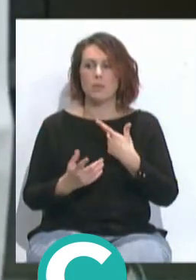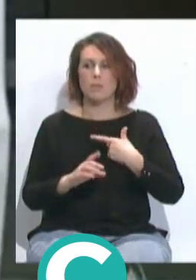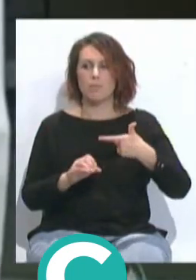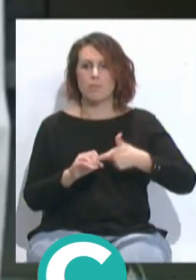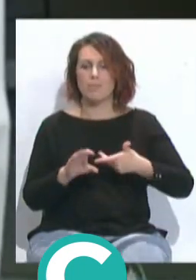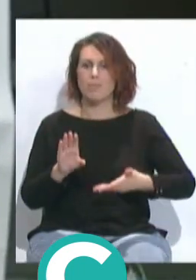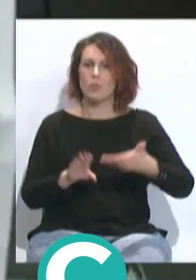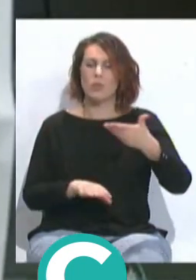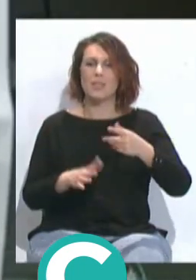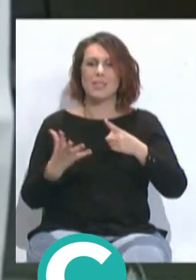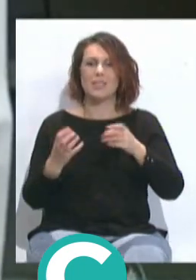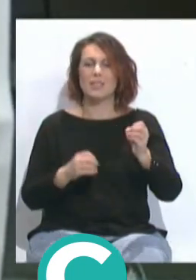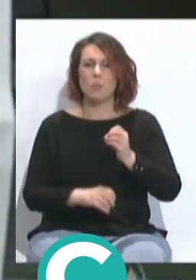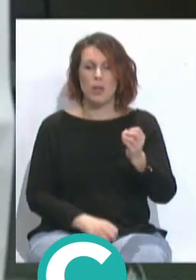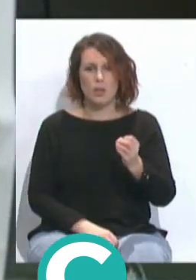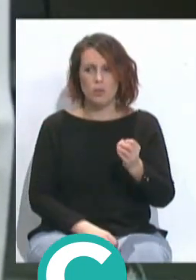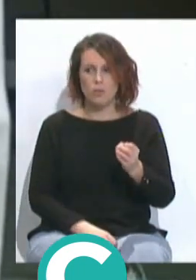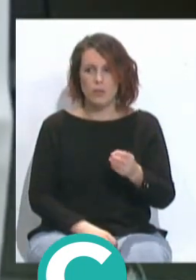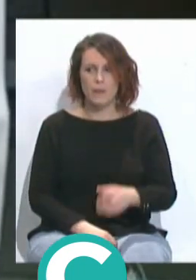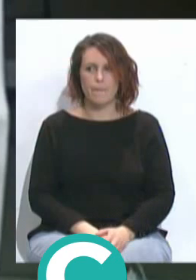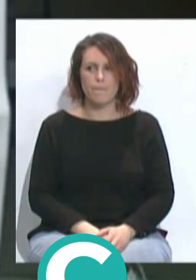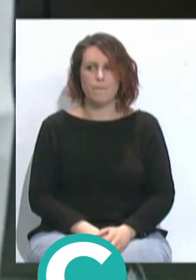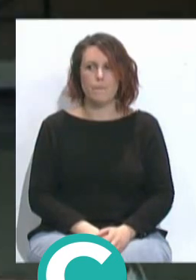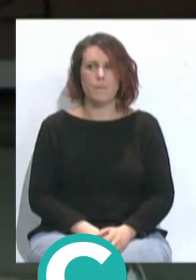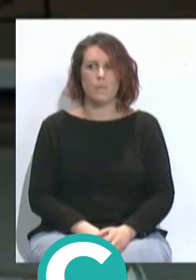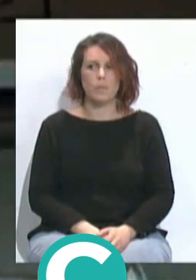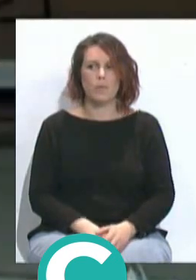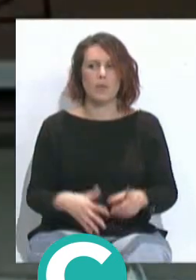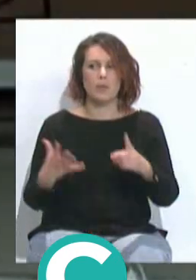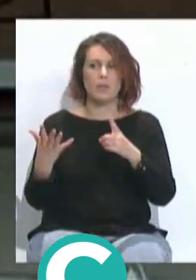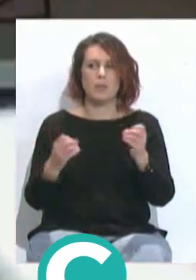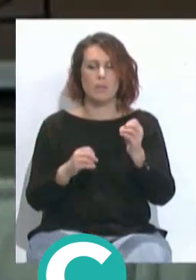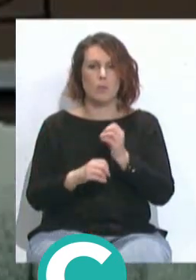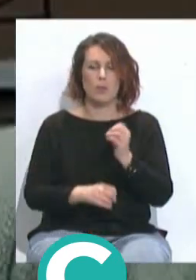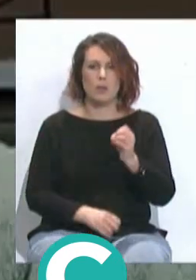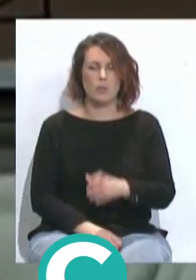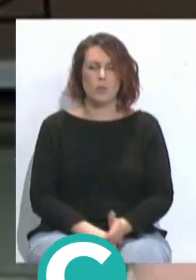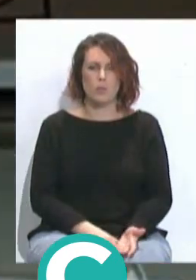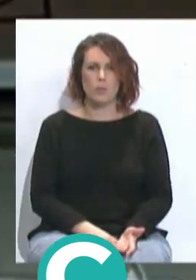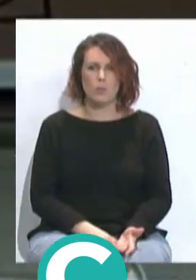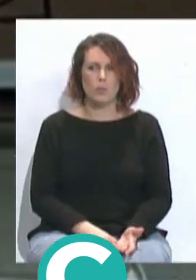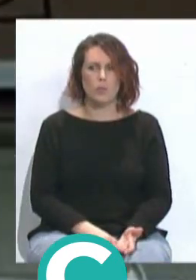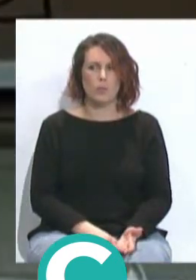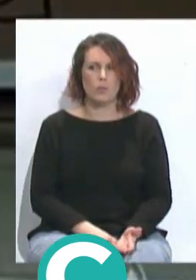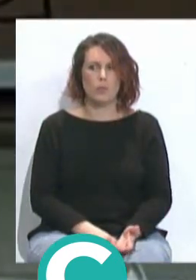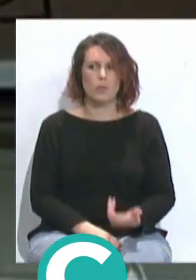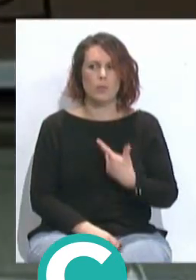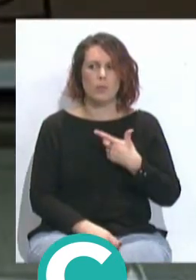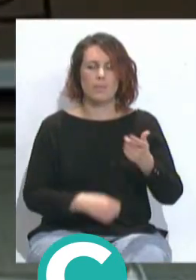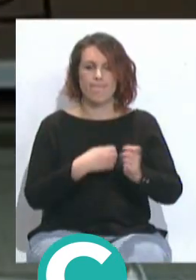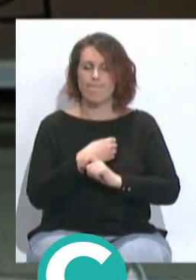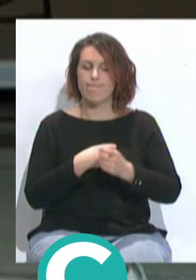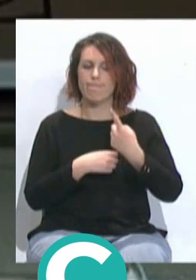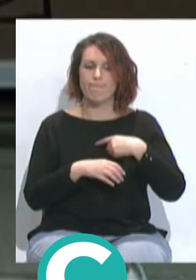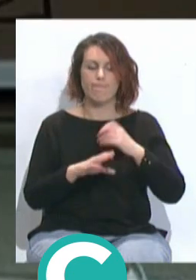combustible un 60% un 60% y los tramposos cargadores que